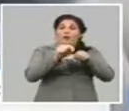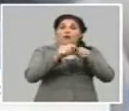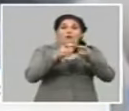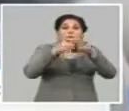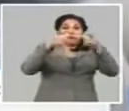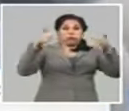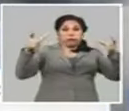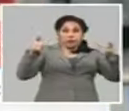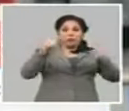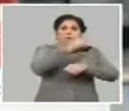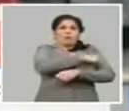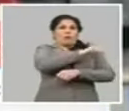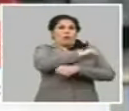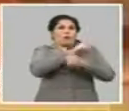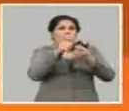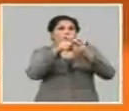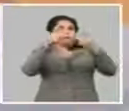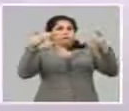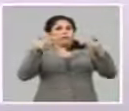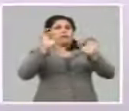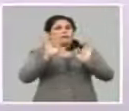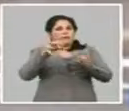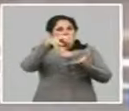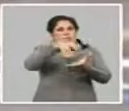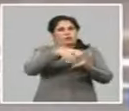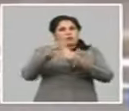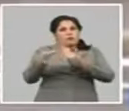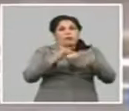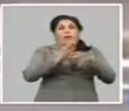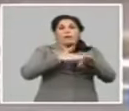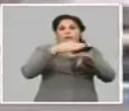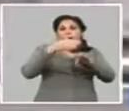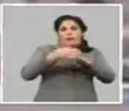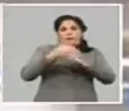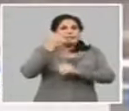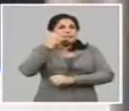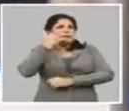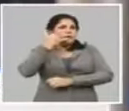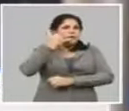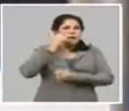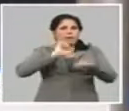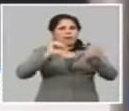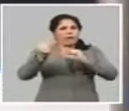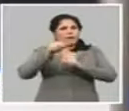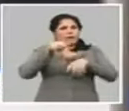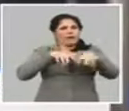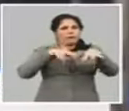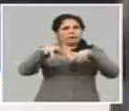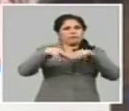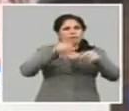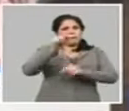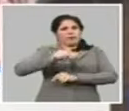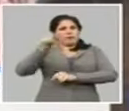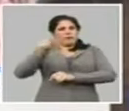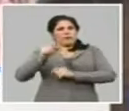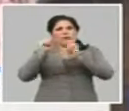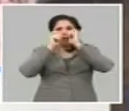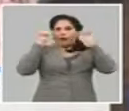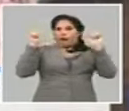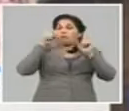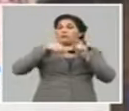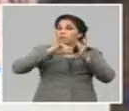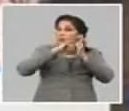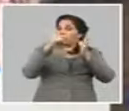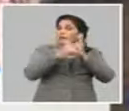la mayor densidad de población de eeuu rastrear los móviles para controlar la movilidad durante el estado de alarma es un